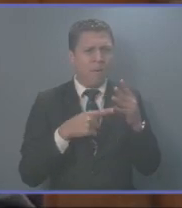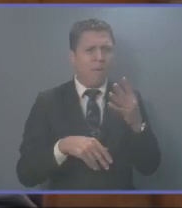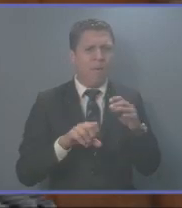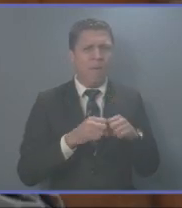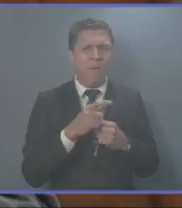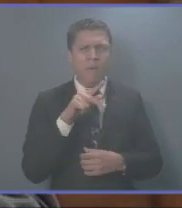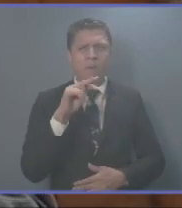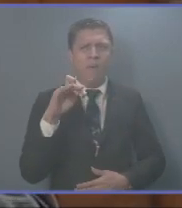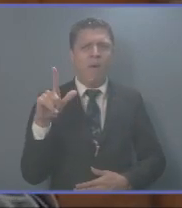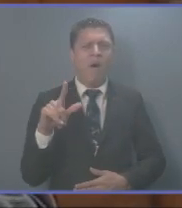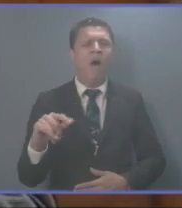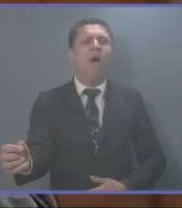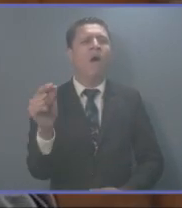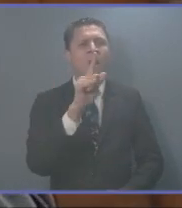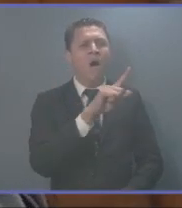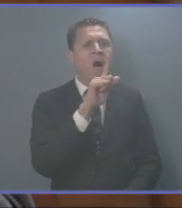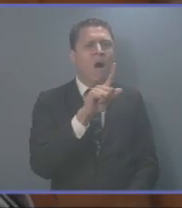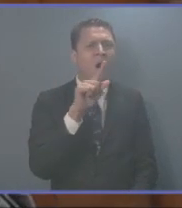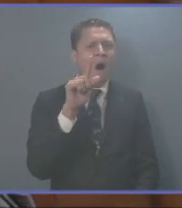número